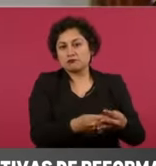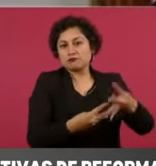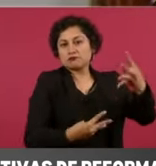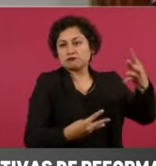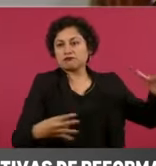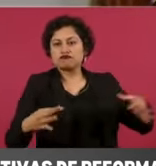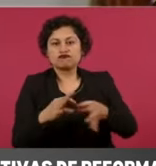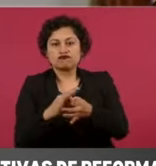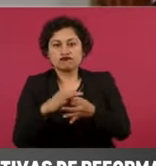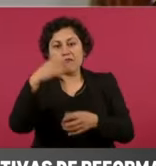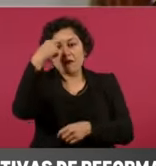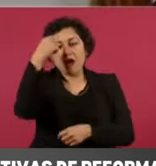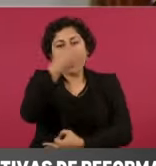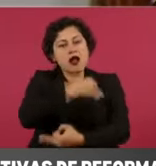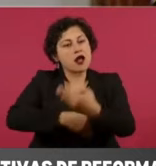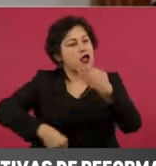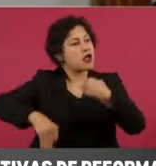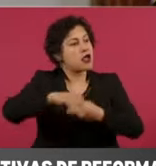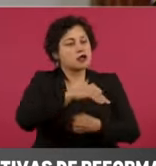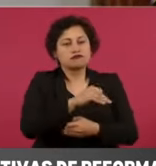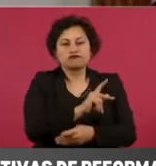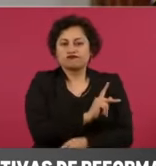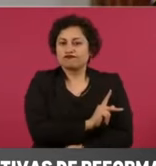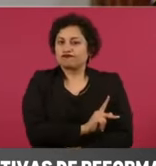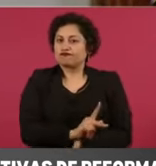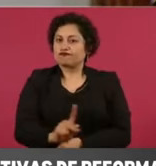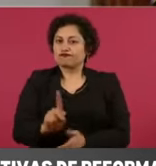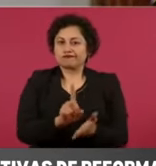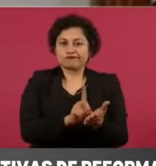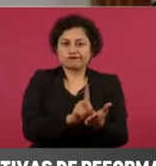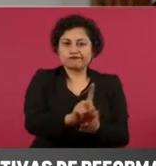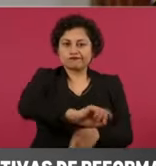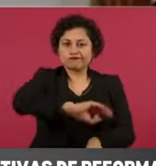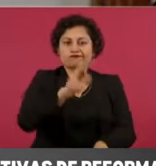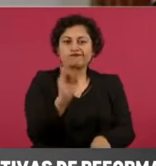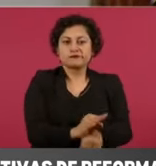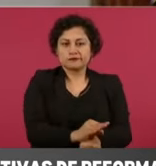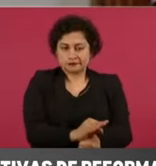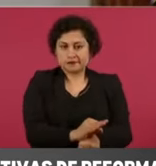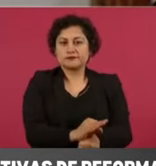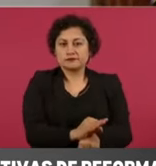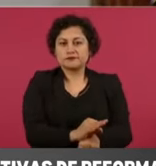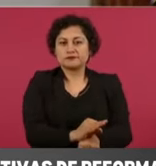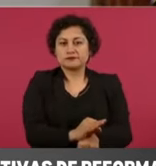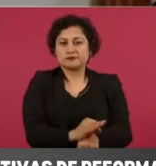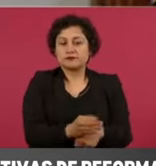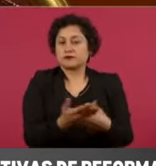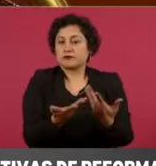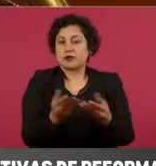para todas, y por tanto la tácita